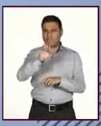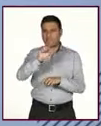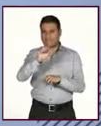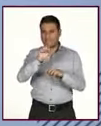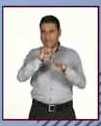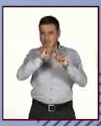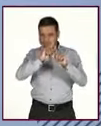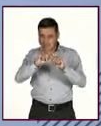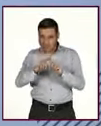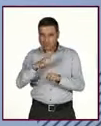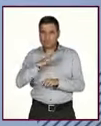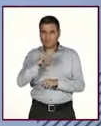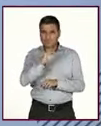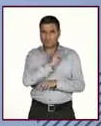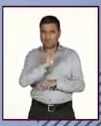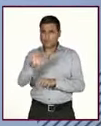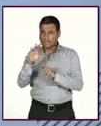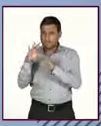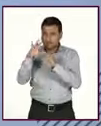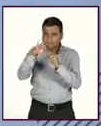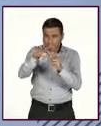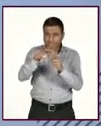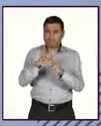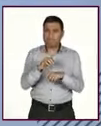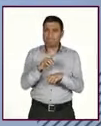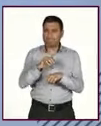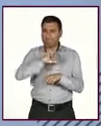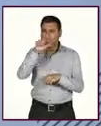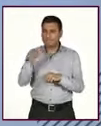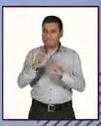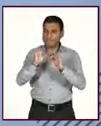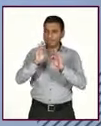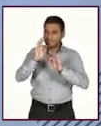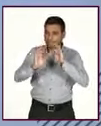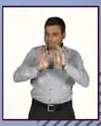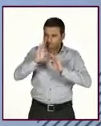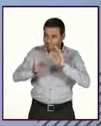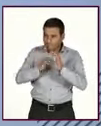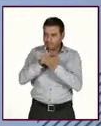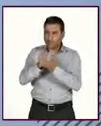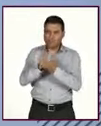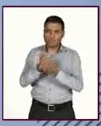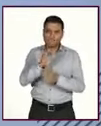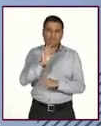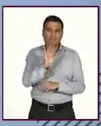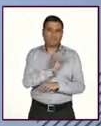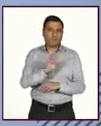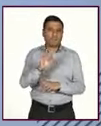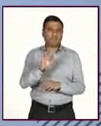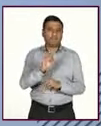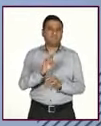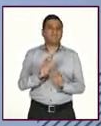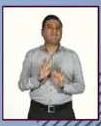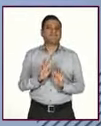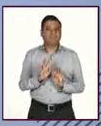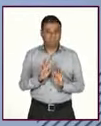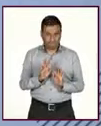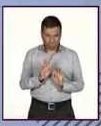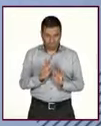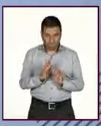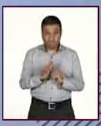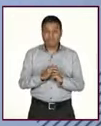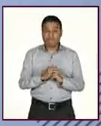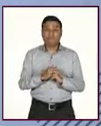puedan acercarse y puedan tener este acercamiento o este abordaje diferente a las personas, ¿no? Insisto, no